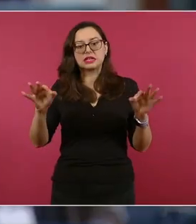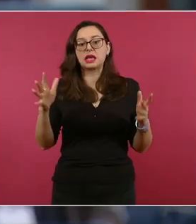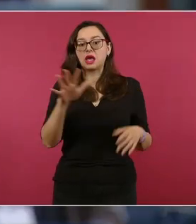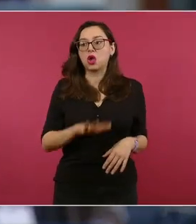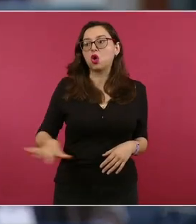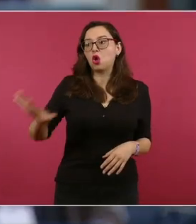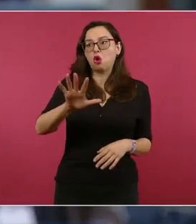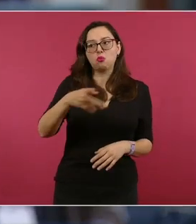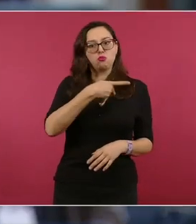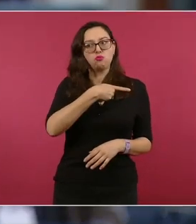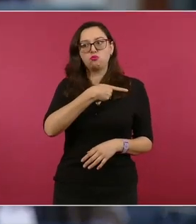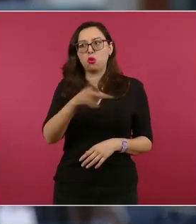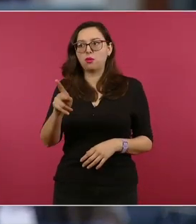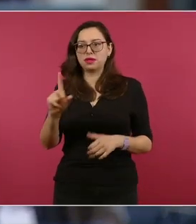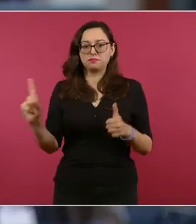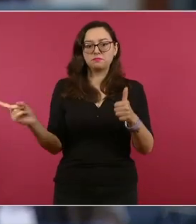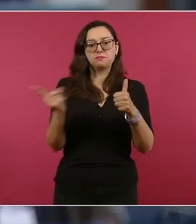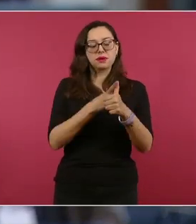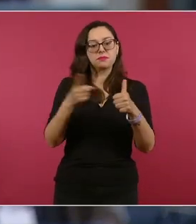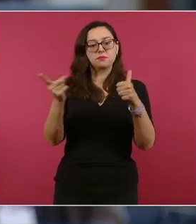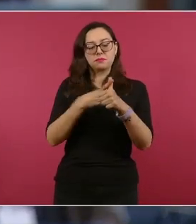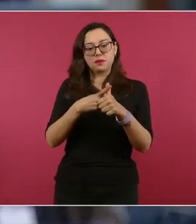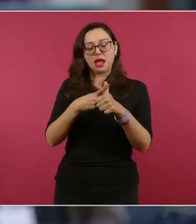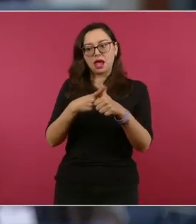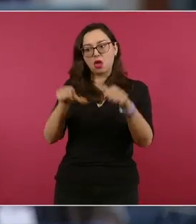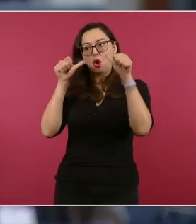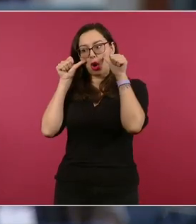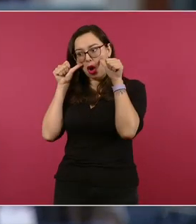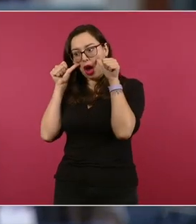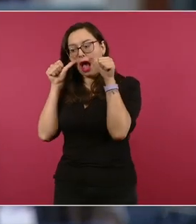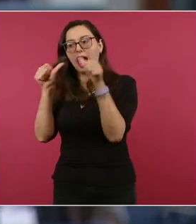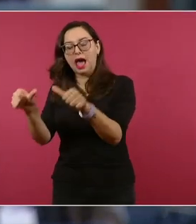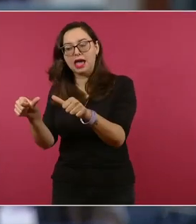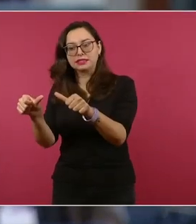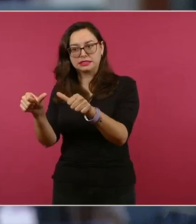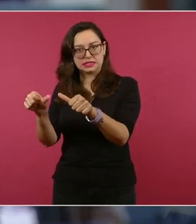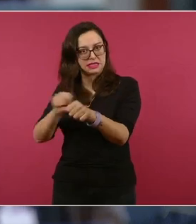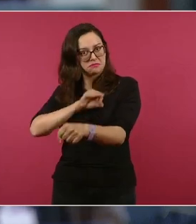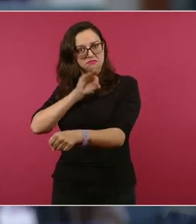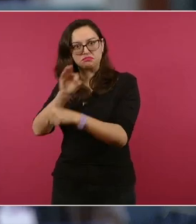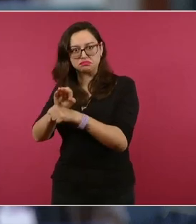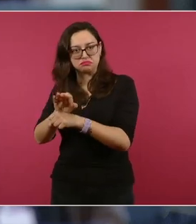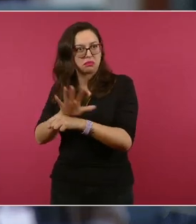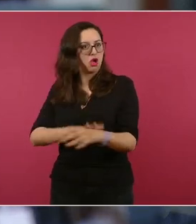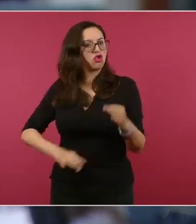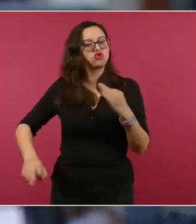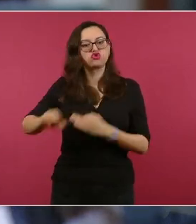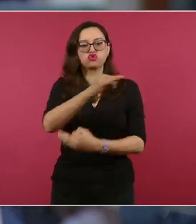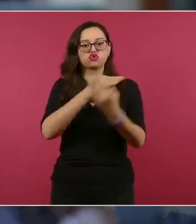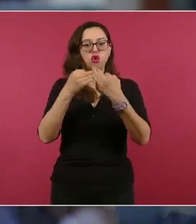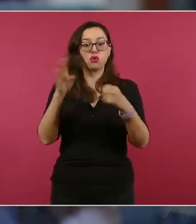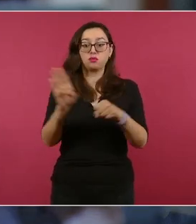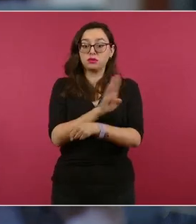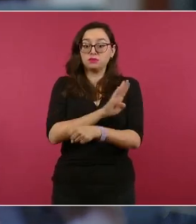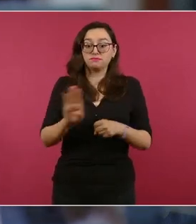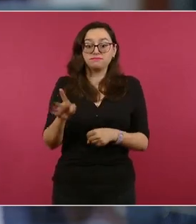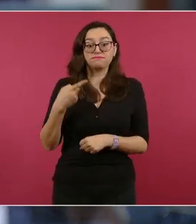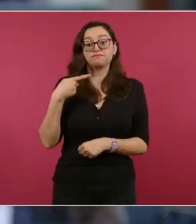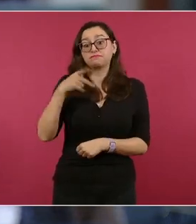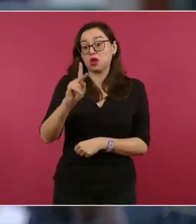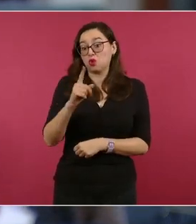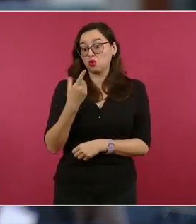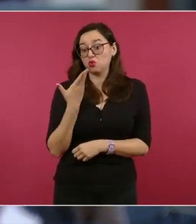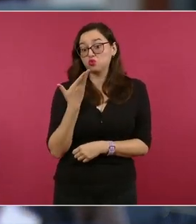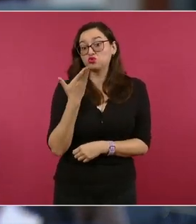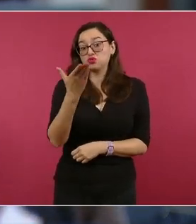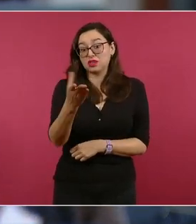los pobres. Sin embargo, usted le ha fallado a esta población en algo vital, algo que está en la constitución de su país incluso,